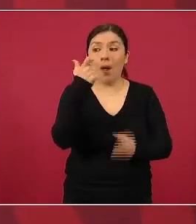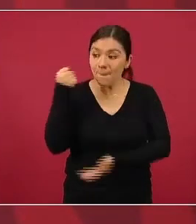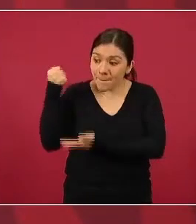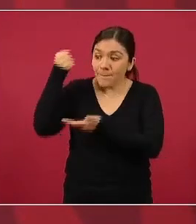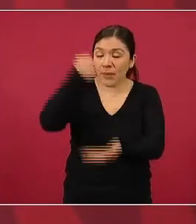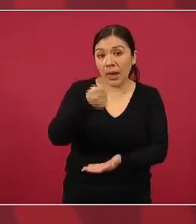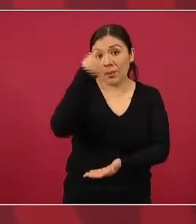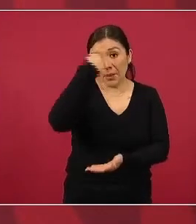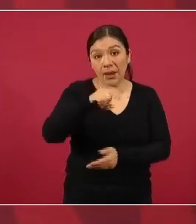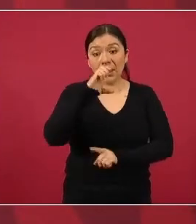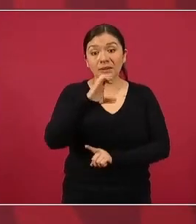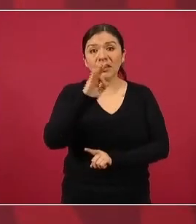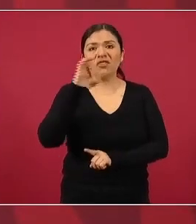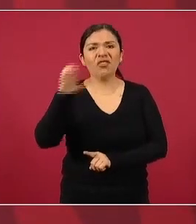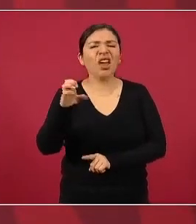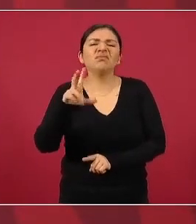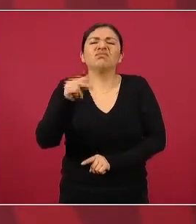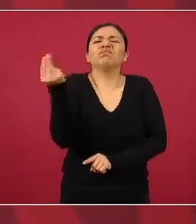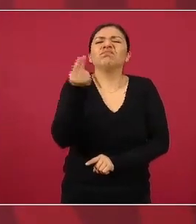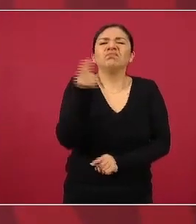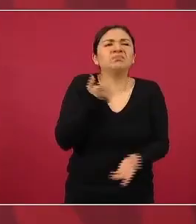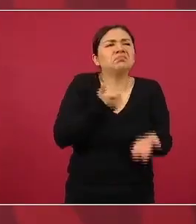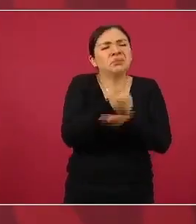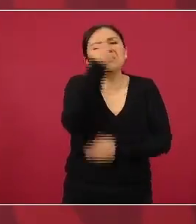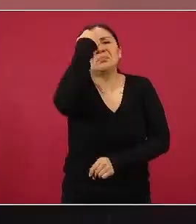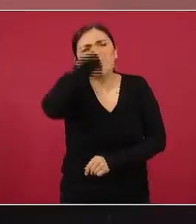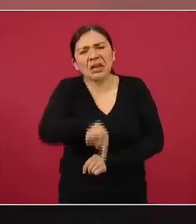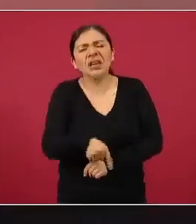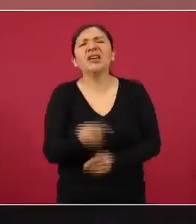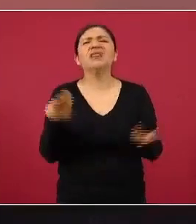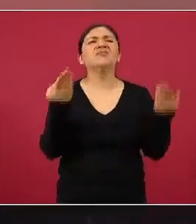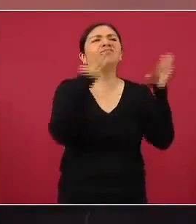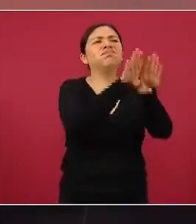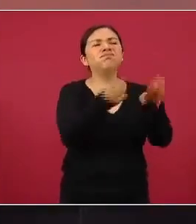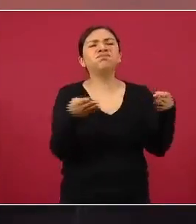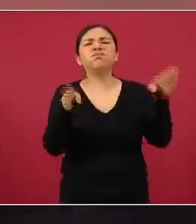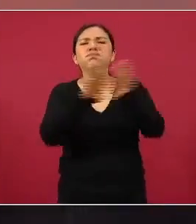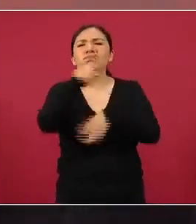en la Comisión Federal de Electricidad, fueron cerrando plantas,